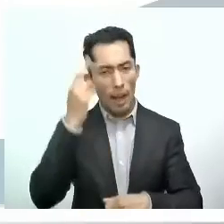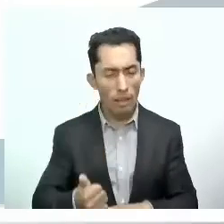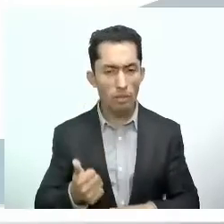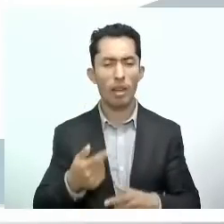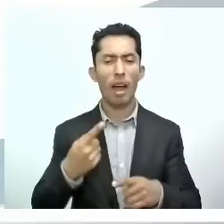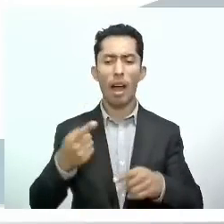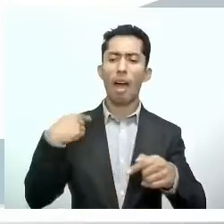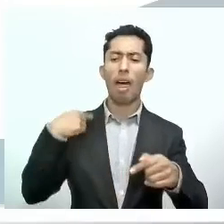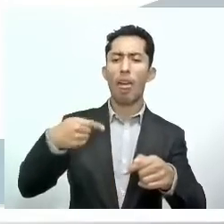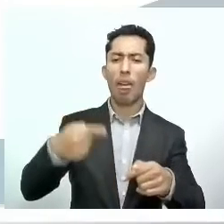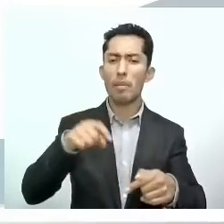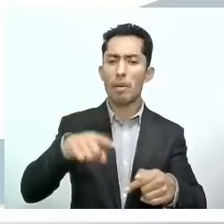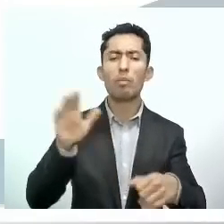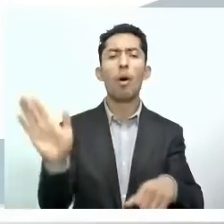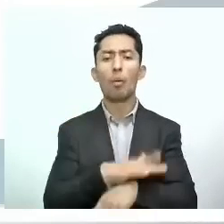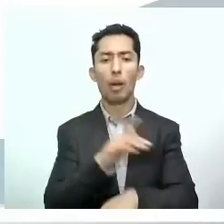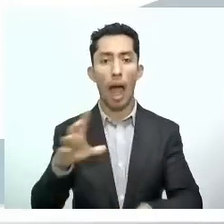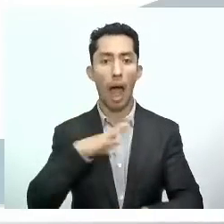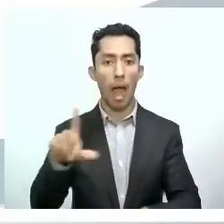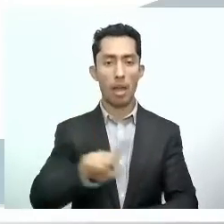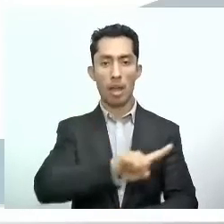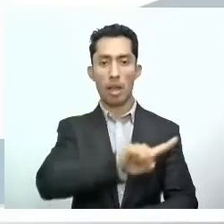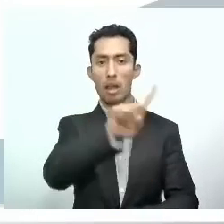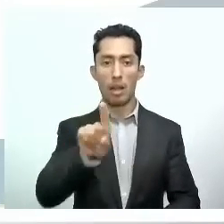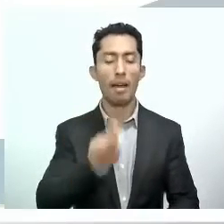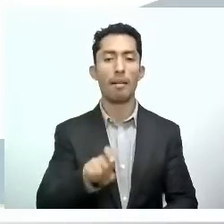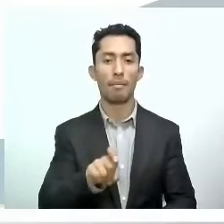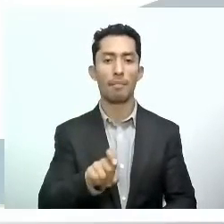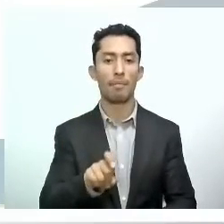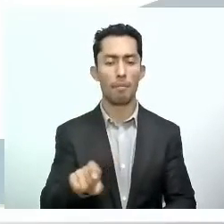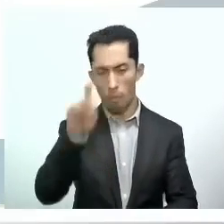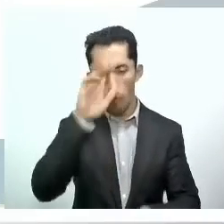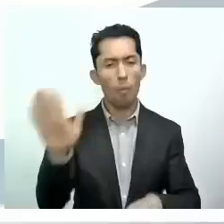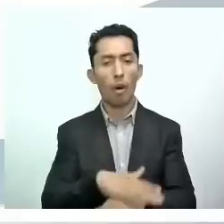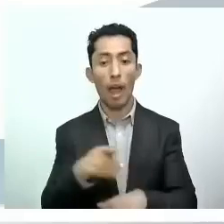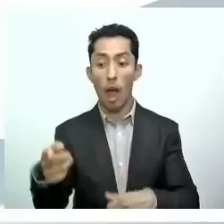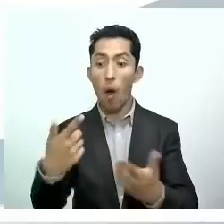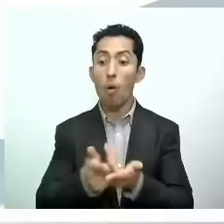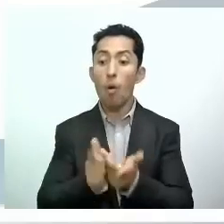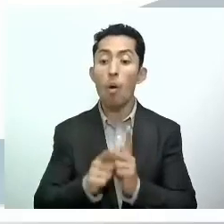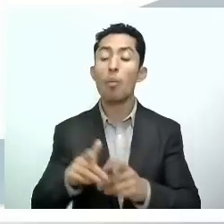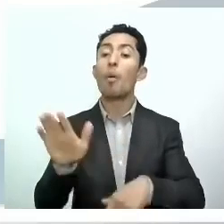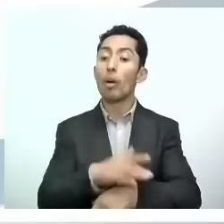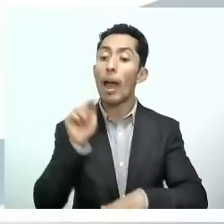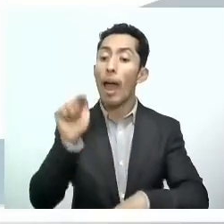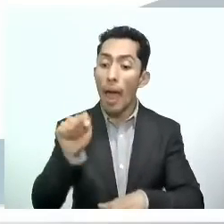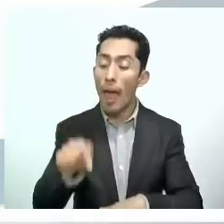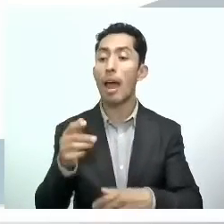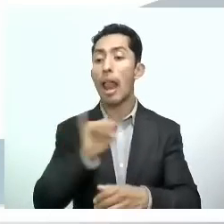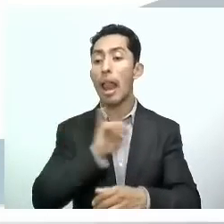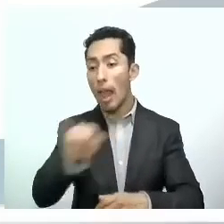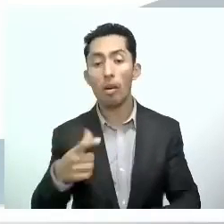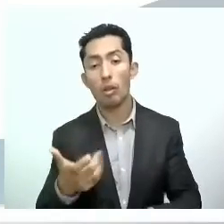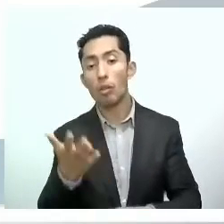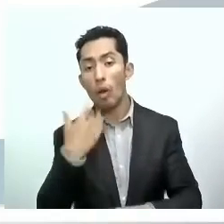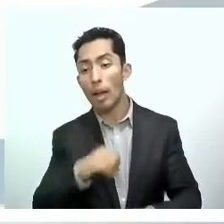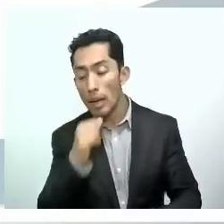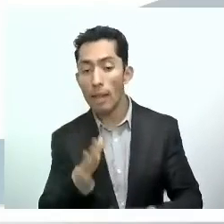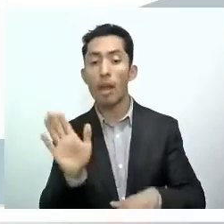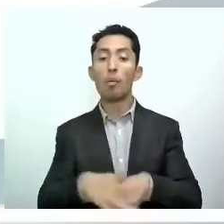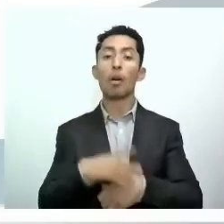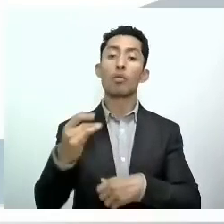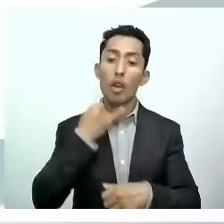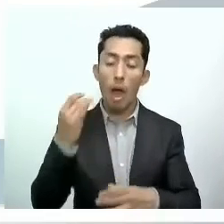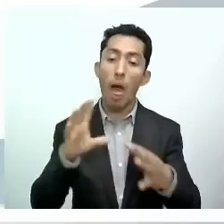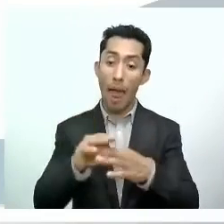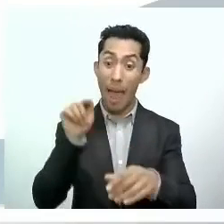un gran signo de interrogación, pero no hacia los grupos. Porque están lejos, porque no tienen dinero, porque hablan su lengua, sino